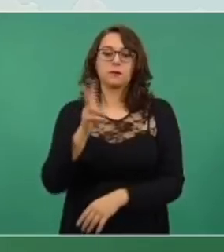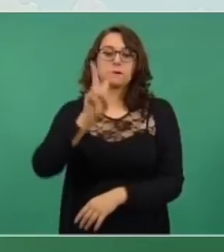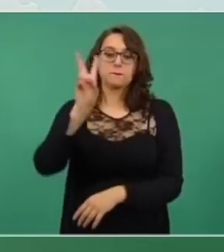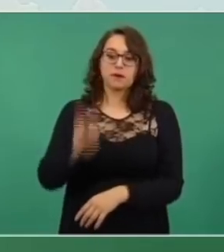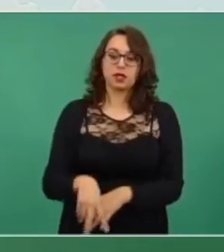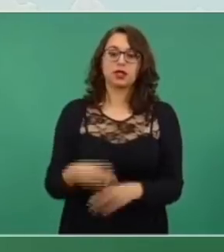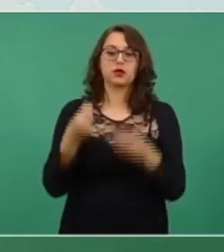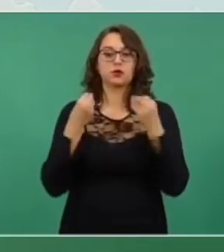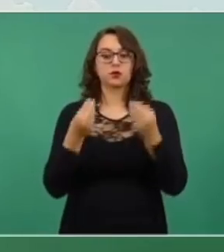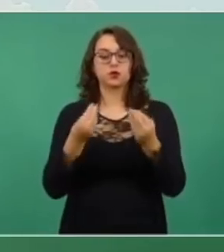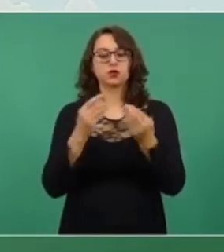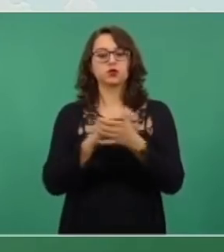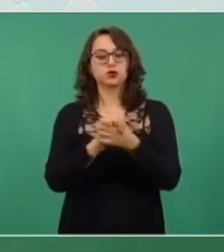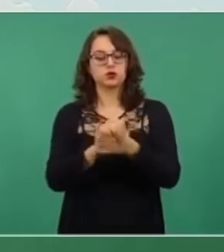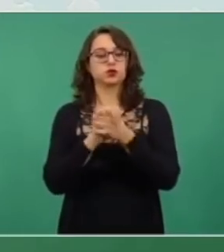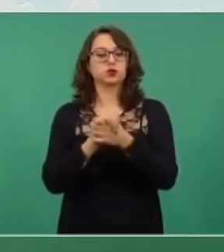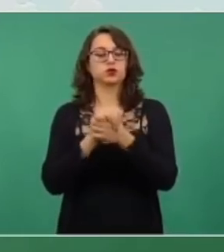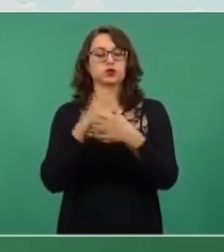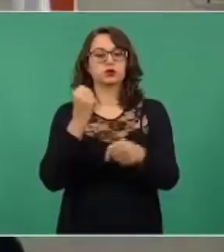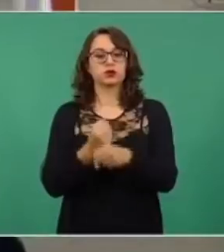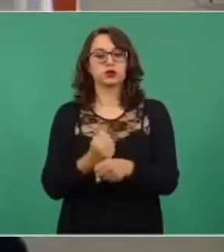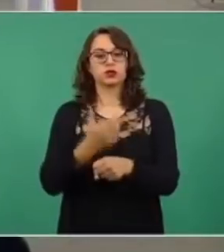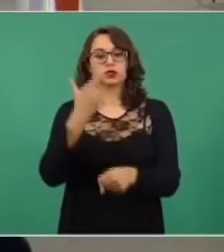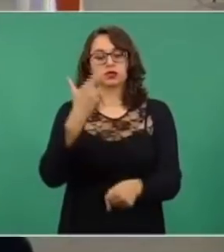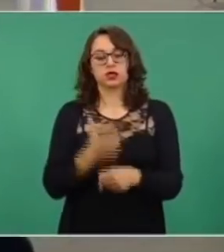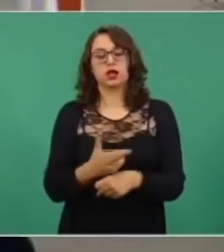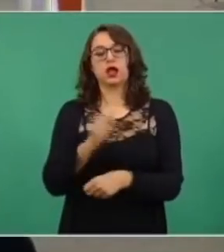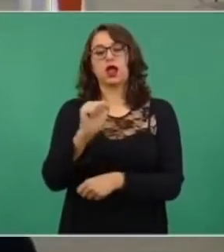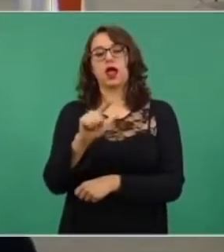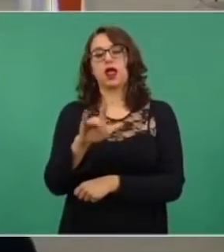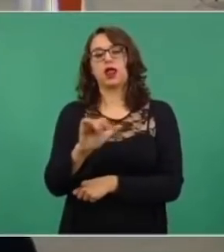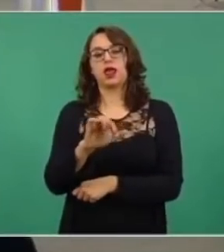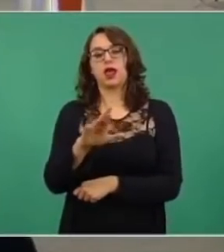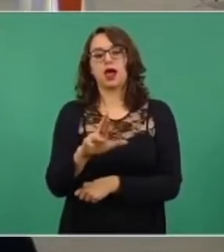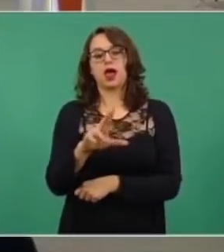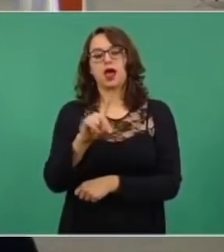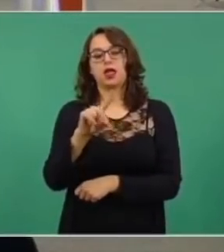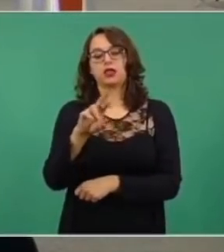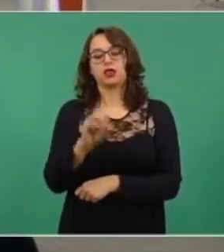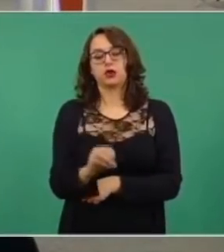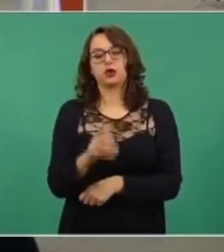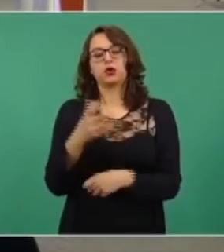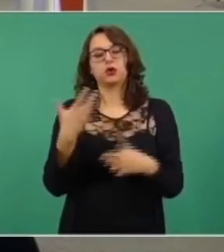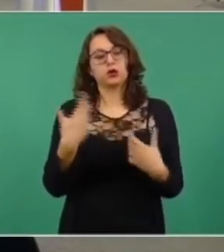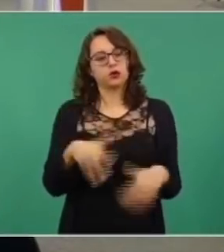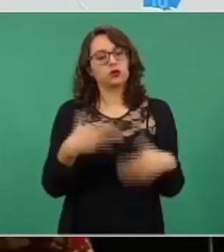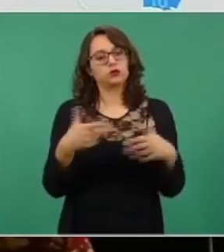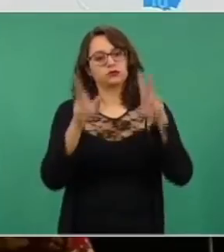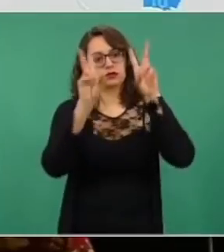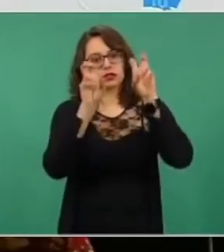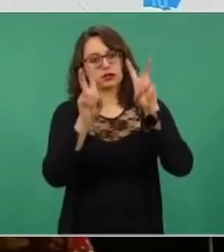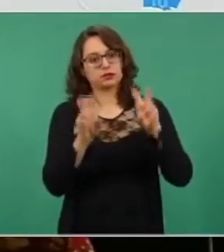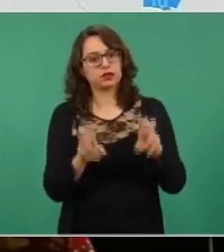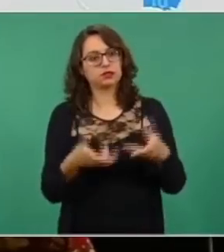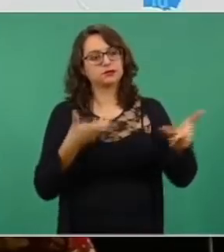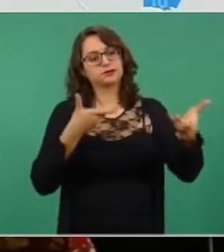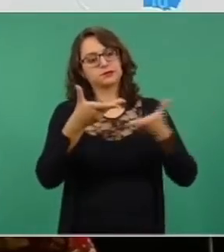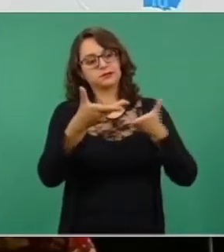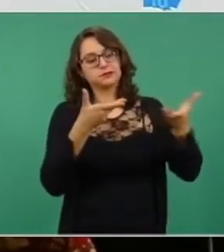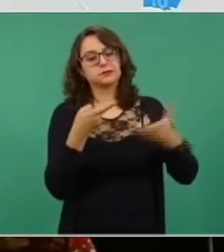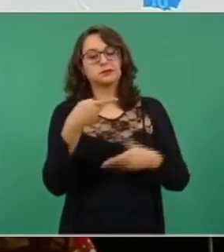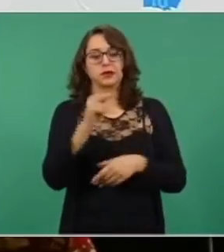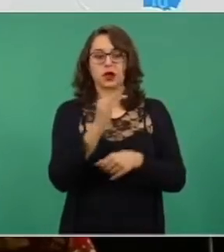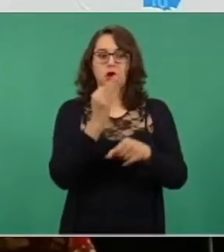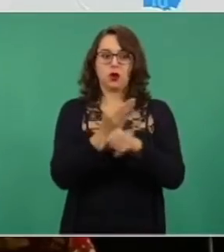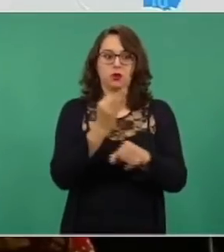también al secretario Mayorkas, con el que se ha estado trabajando en diversos temas, pero especialmente en